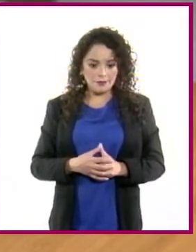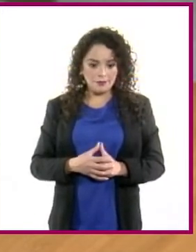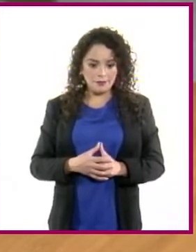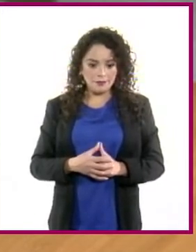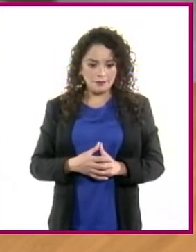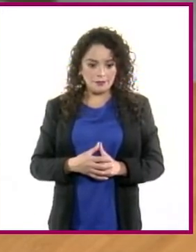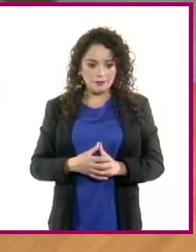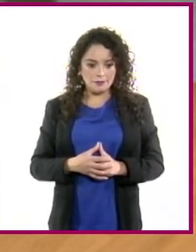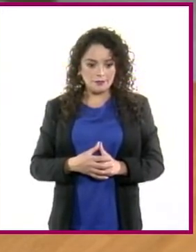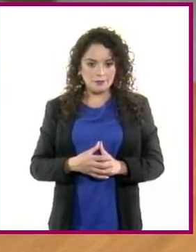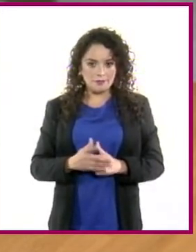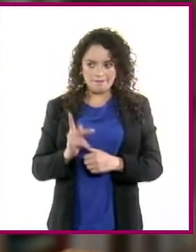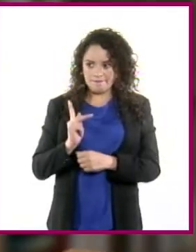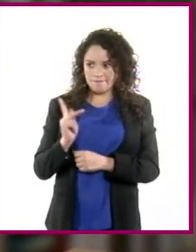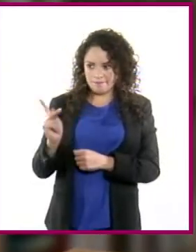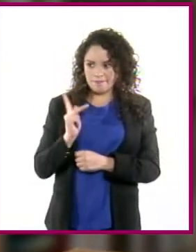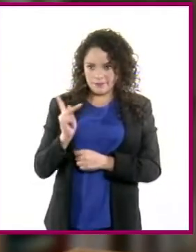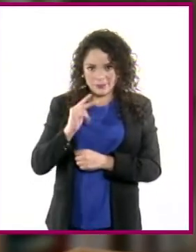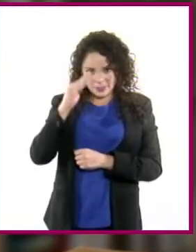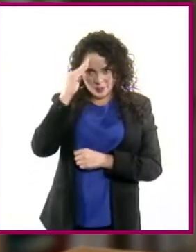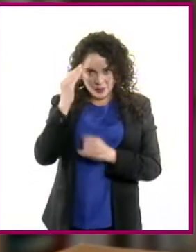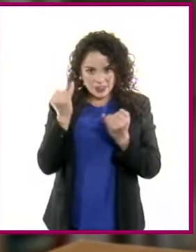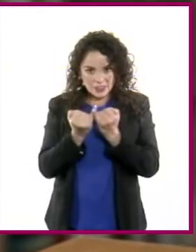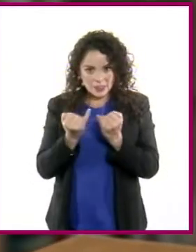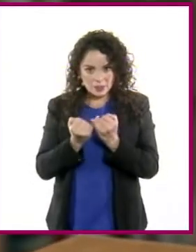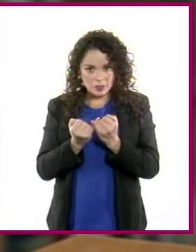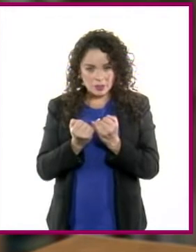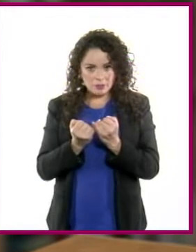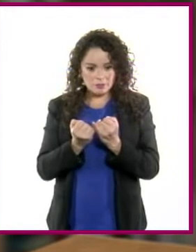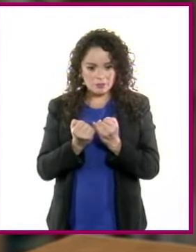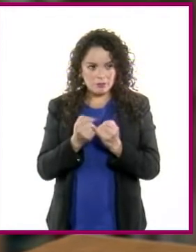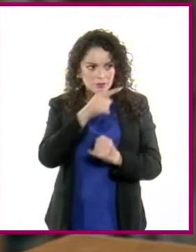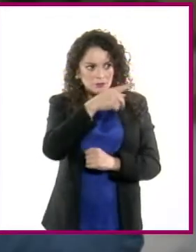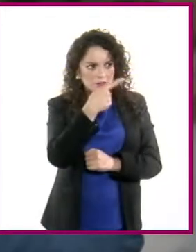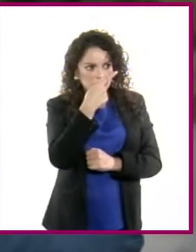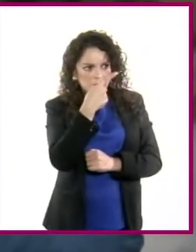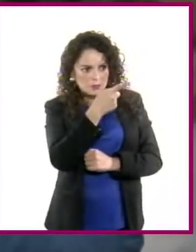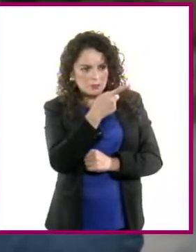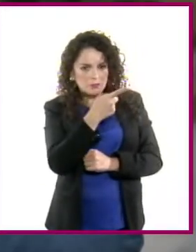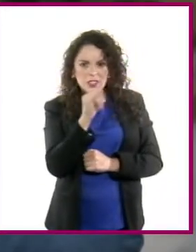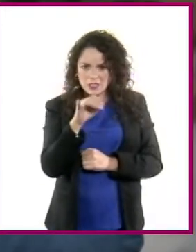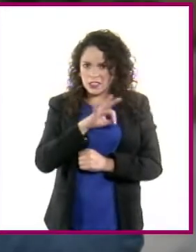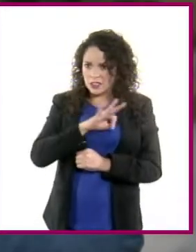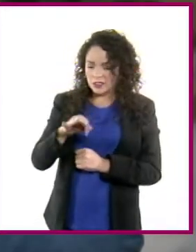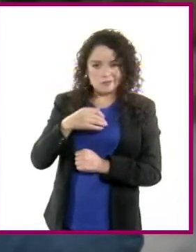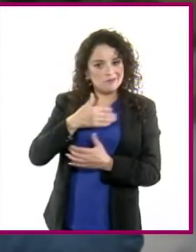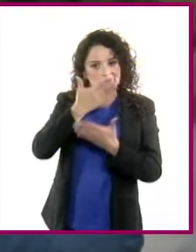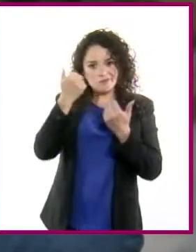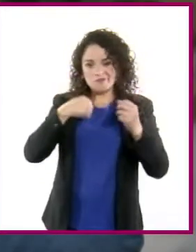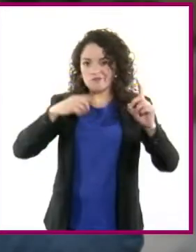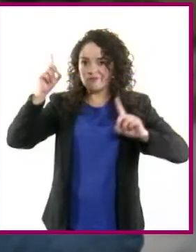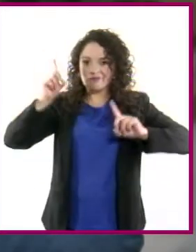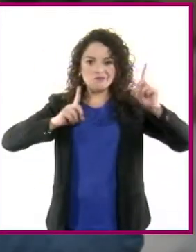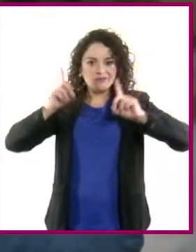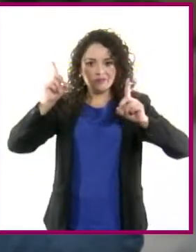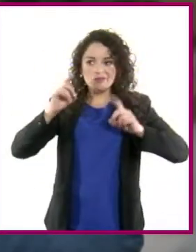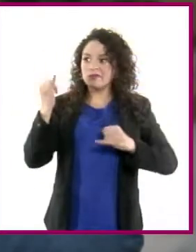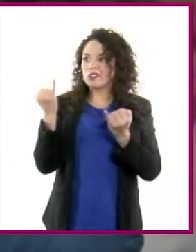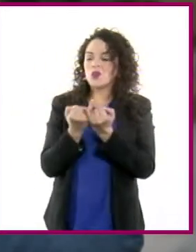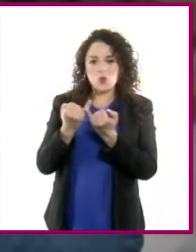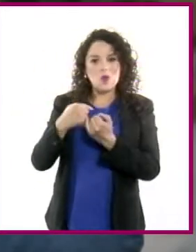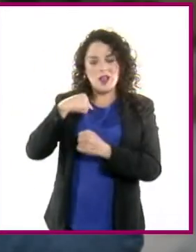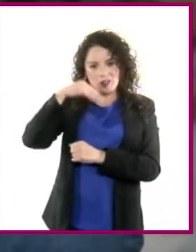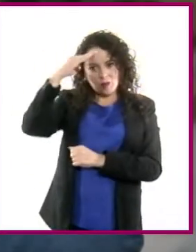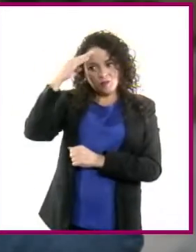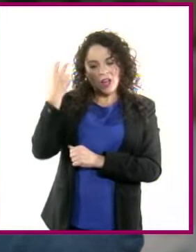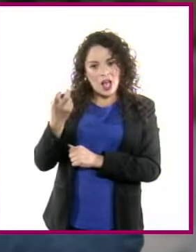¿Estás pensando lo mismo que yo? No sé si sea posible lo que dijo el señor Villasana. Sí, estás pensando lo mismo que yo. Tampoco